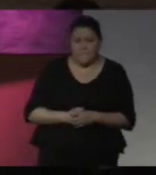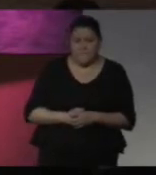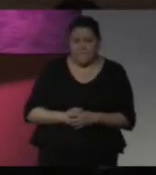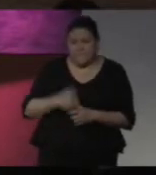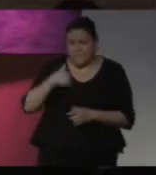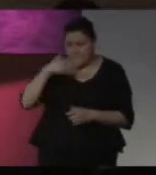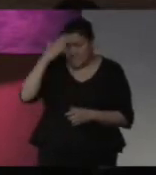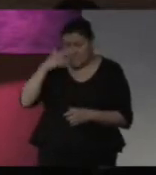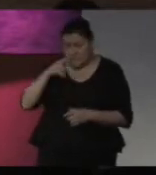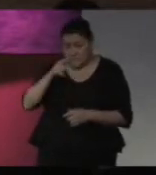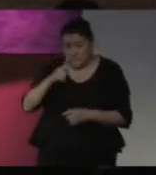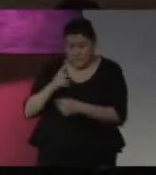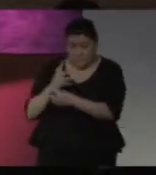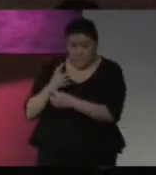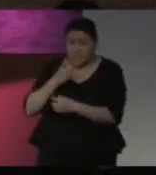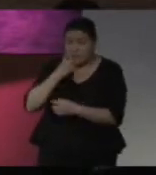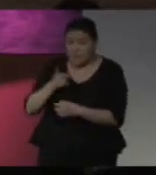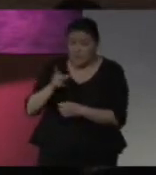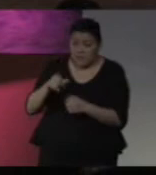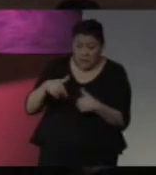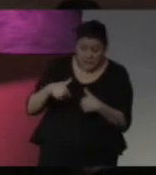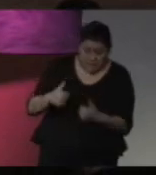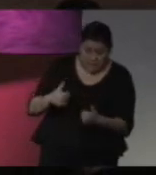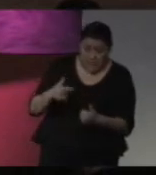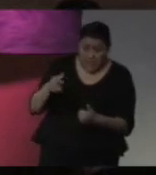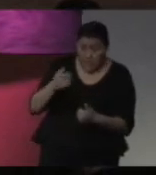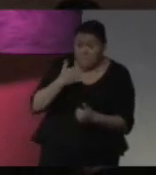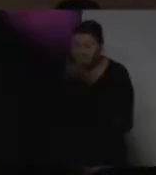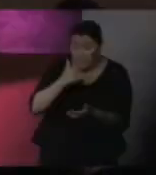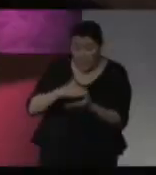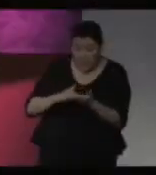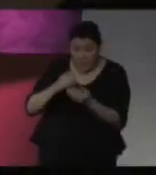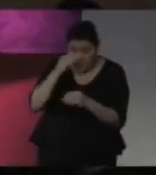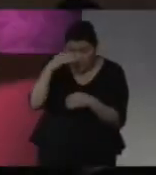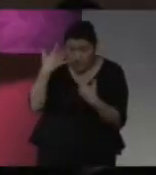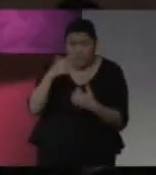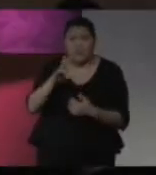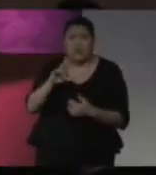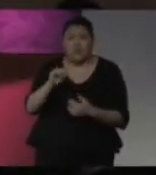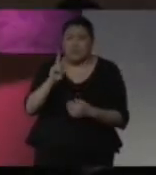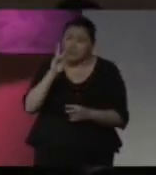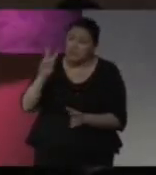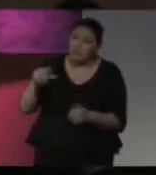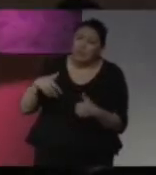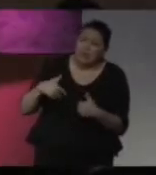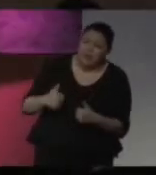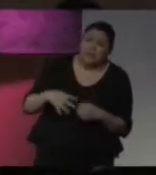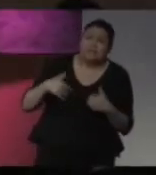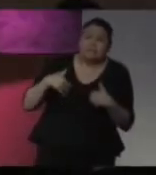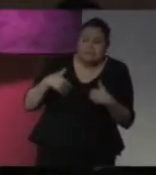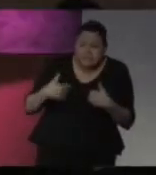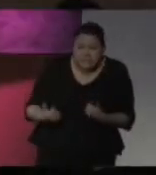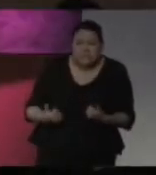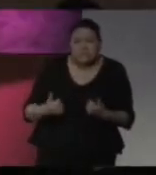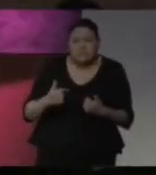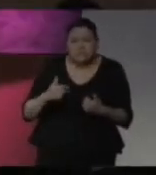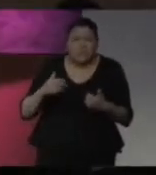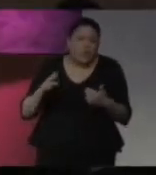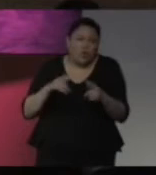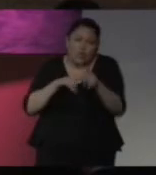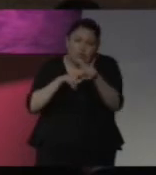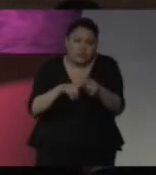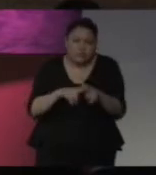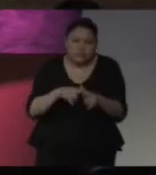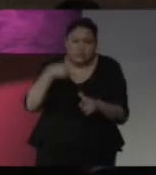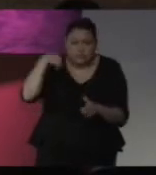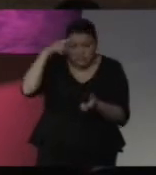de entender no es perdonar. Tratar de entender es que yo concientice y que trascienda. Creo que es muy